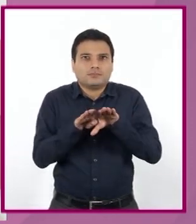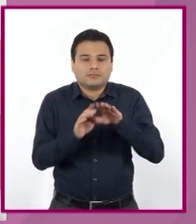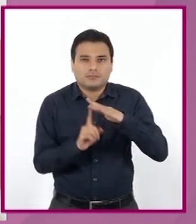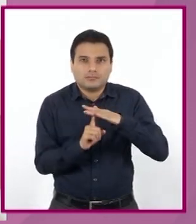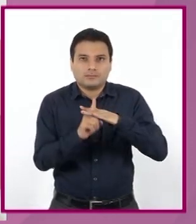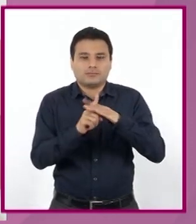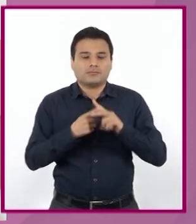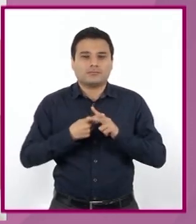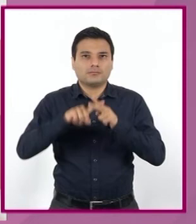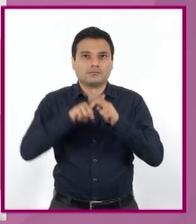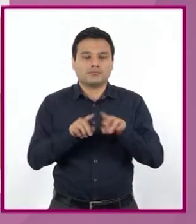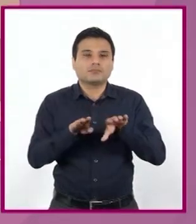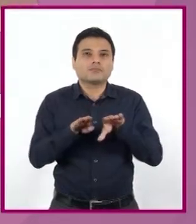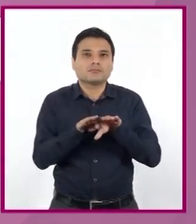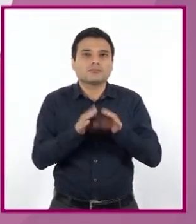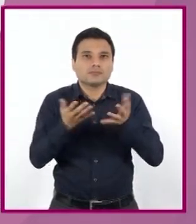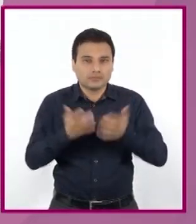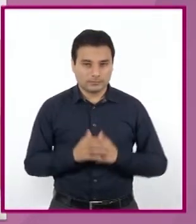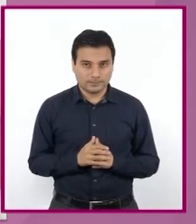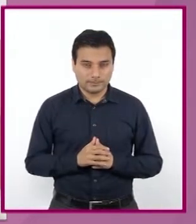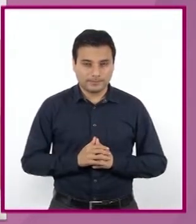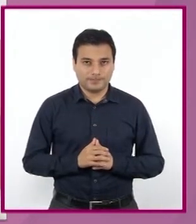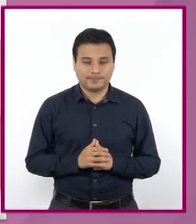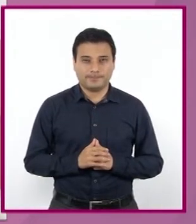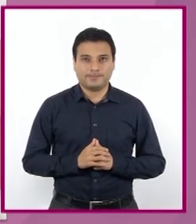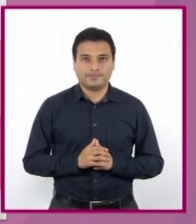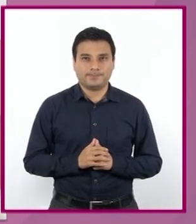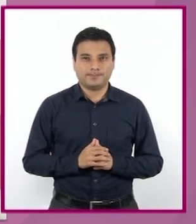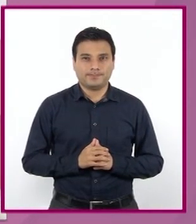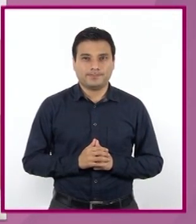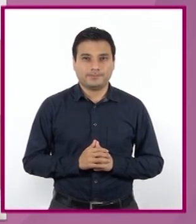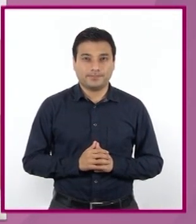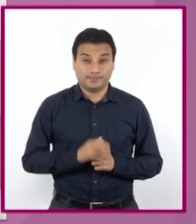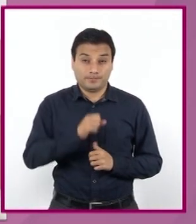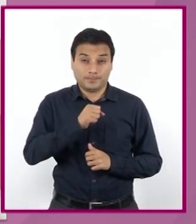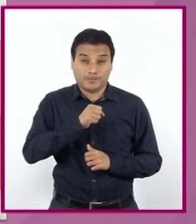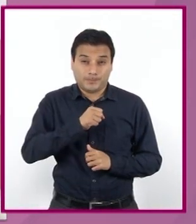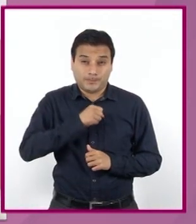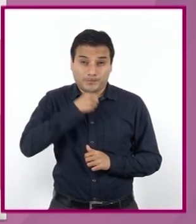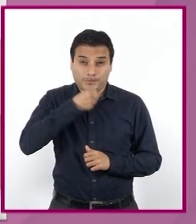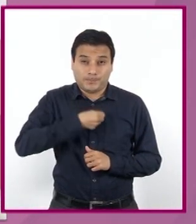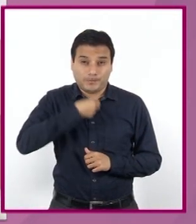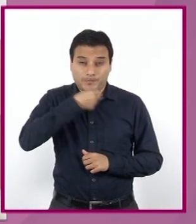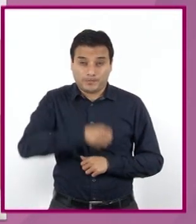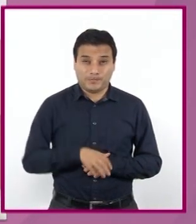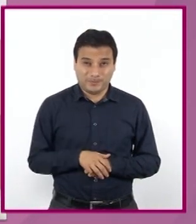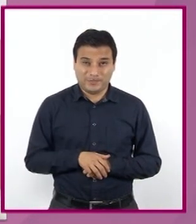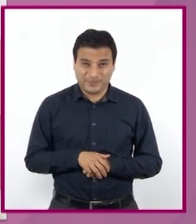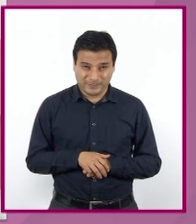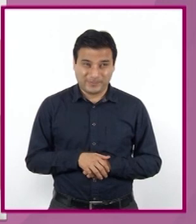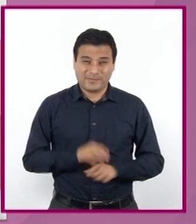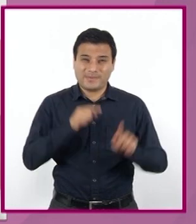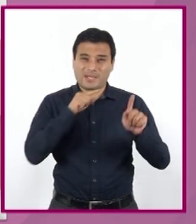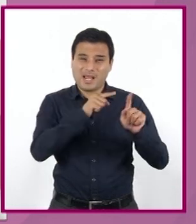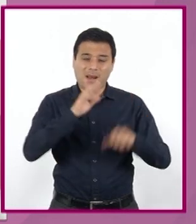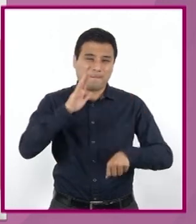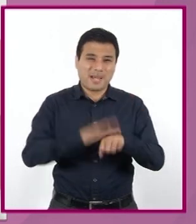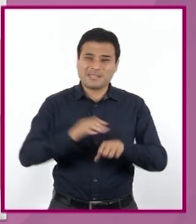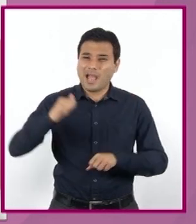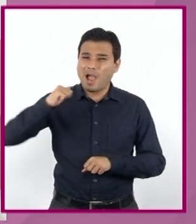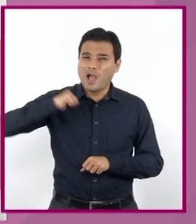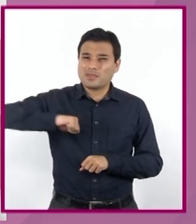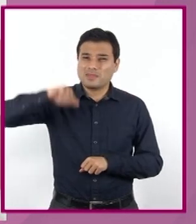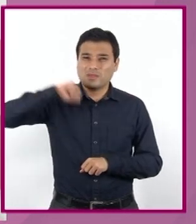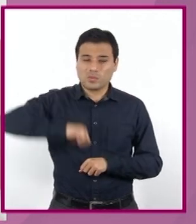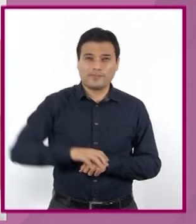El más anciano del pueblo, más antiguo del mundo, cuenta con